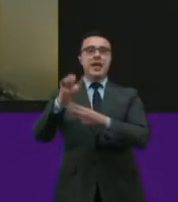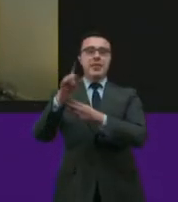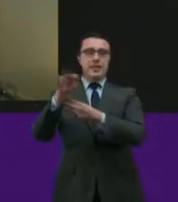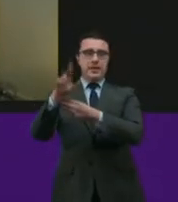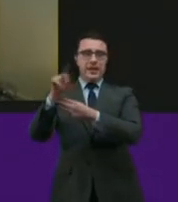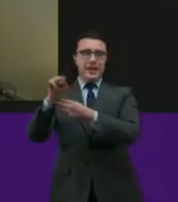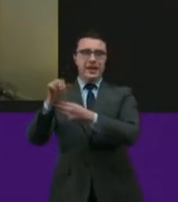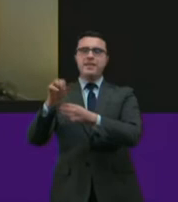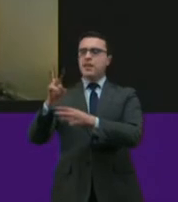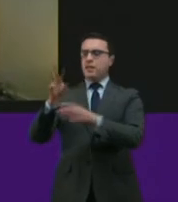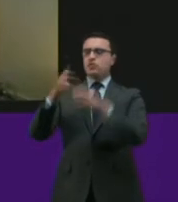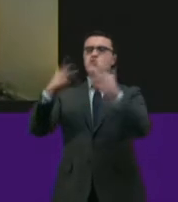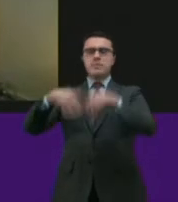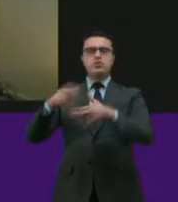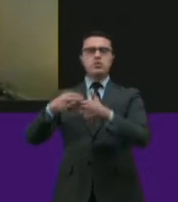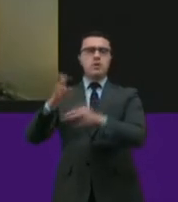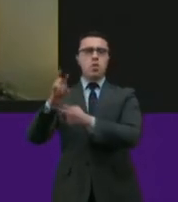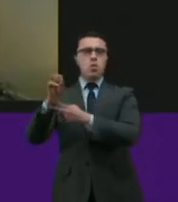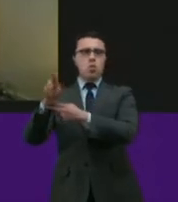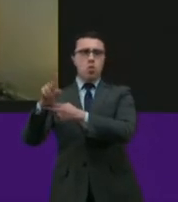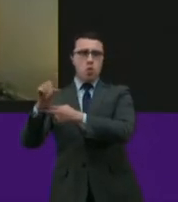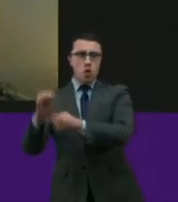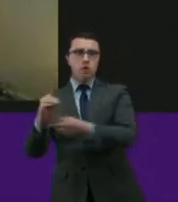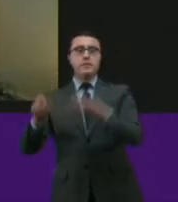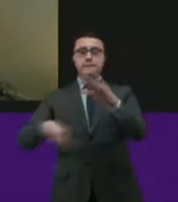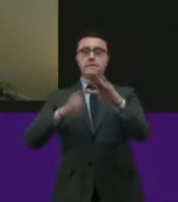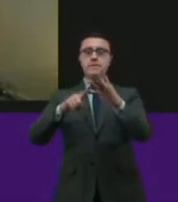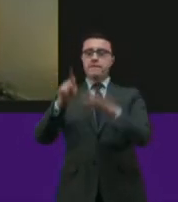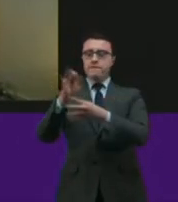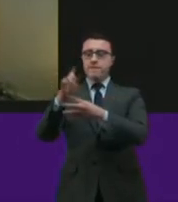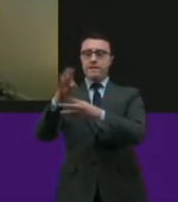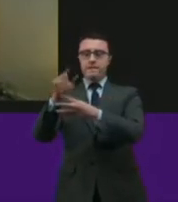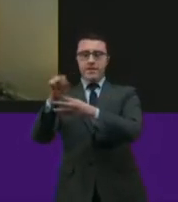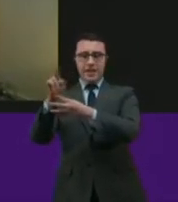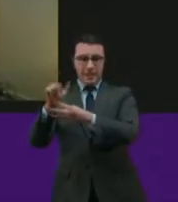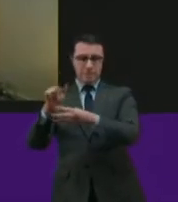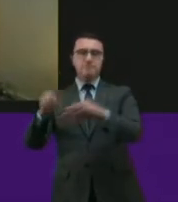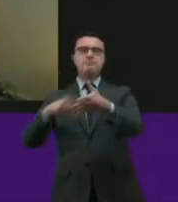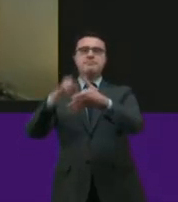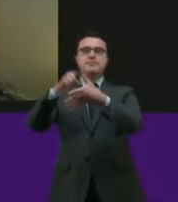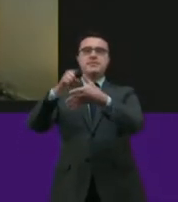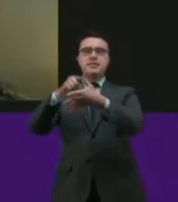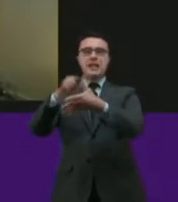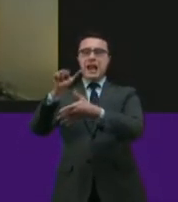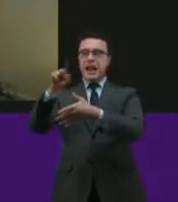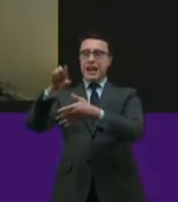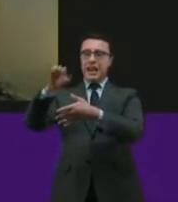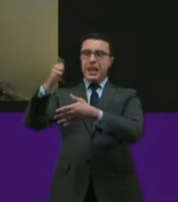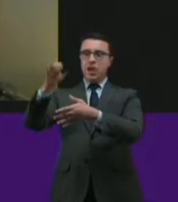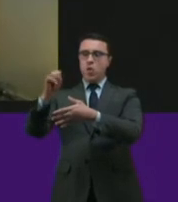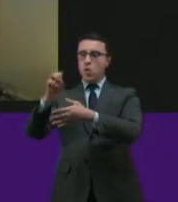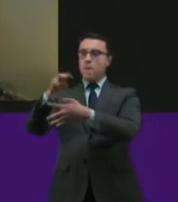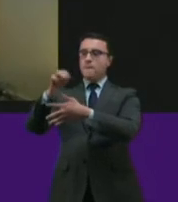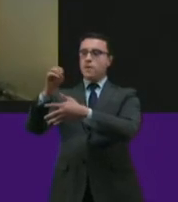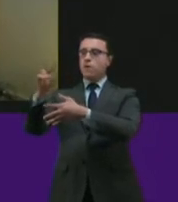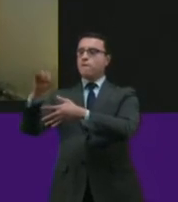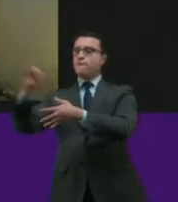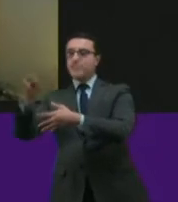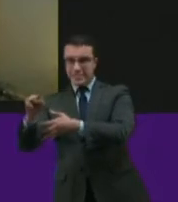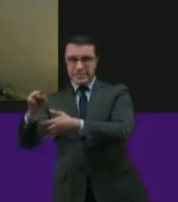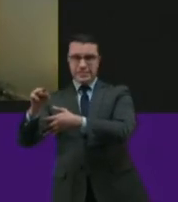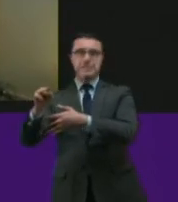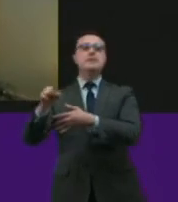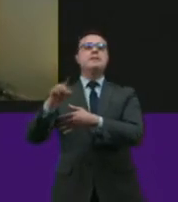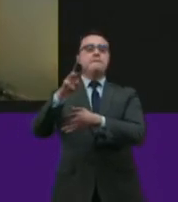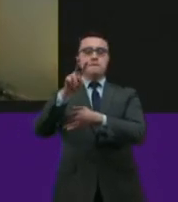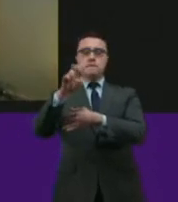a Fabián Gómez de Frubana y a Alejo Arango de Movis. Entonces, muchachos, si quieren, muchachos y